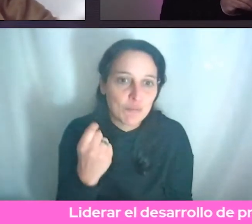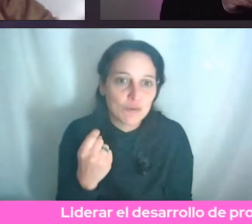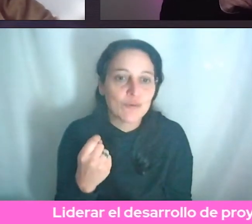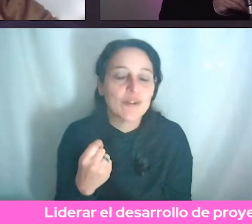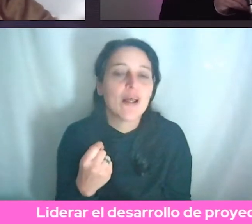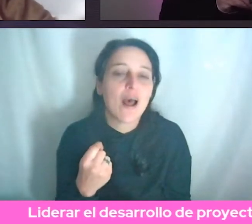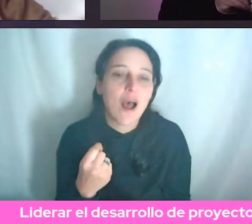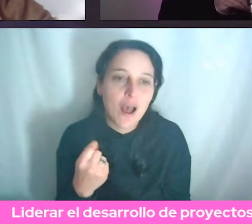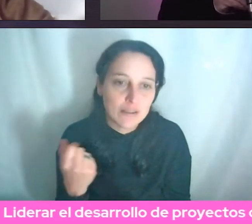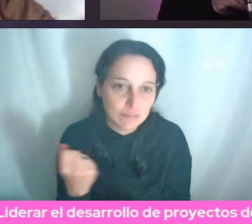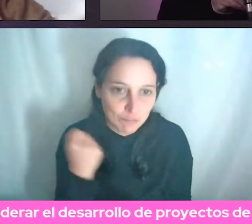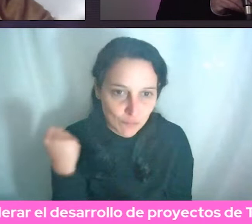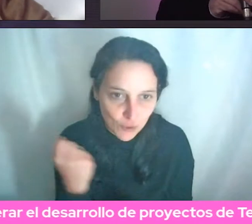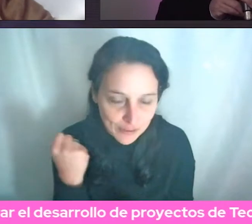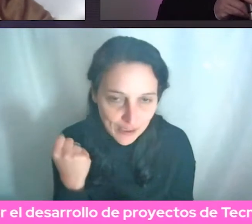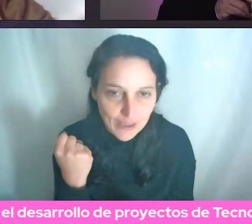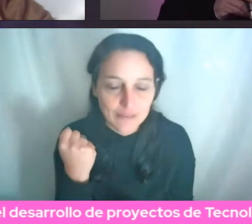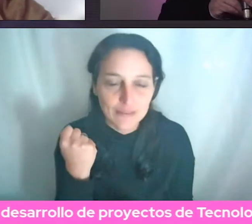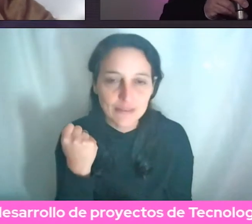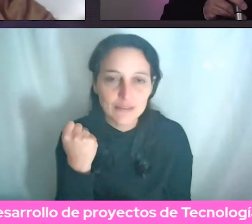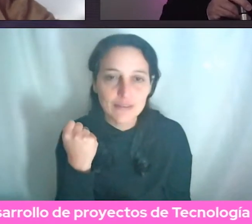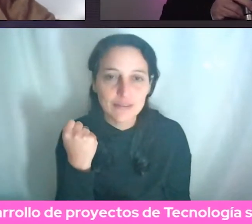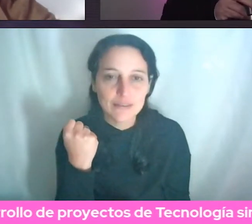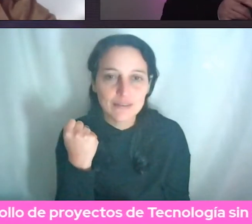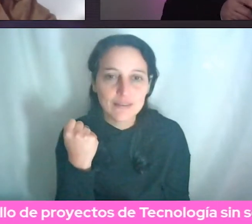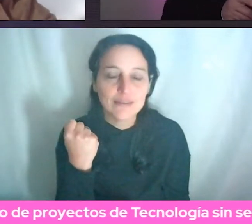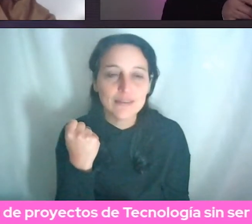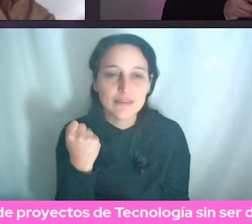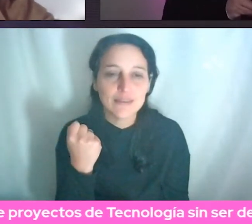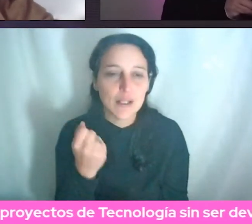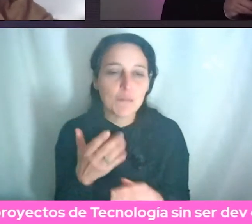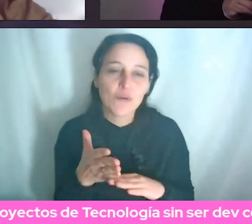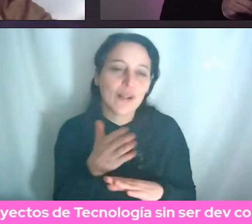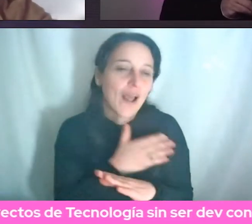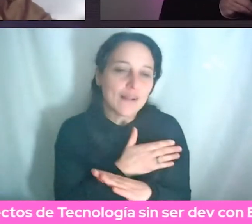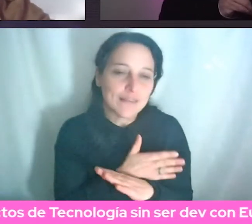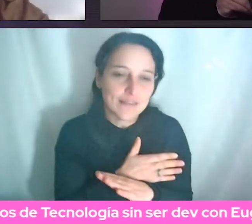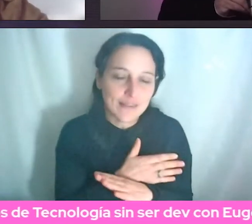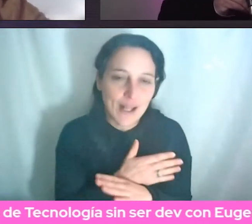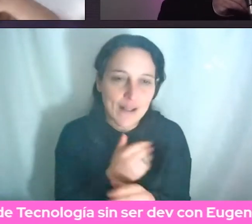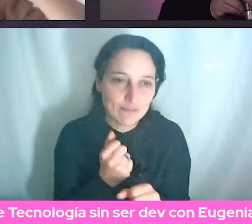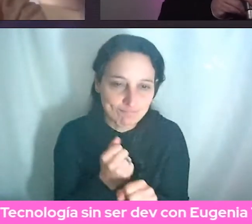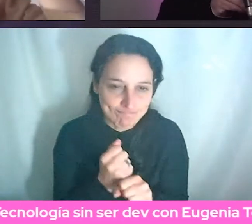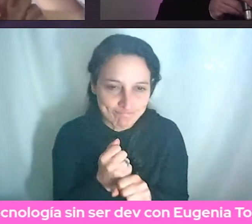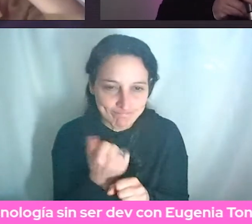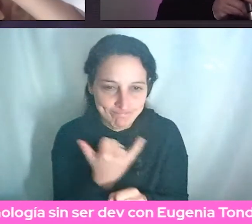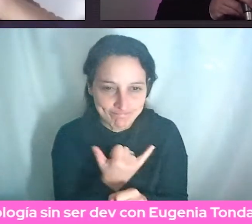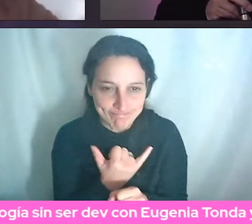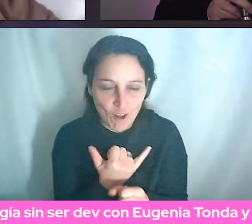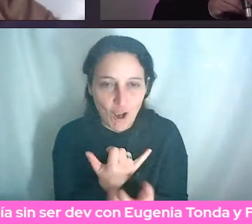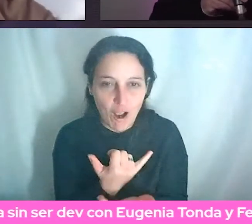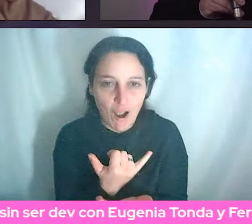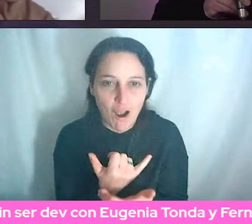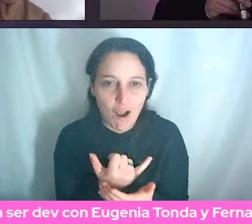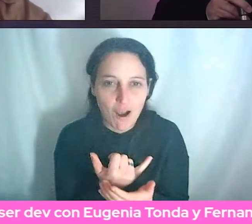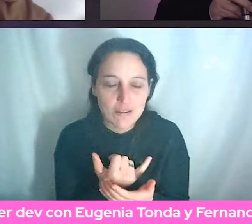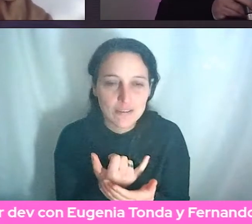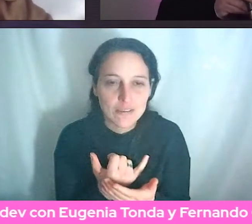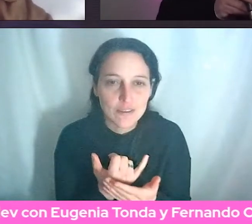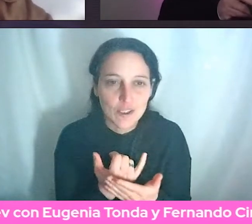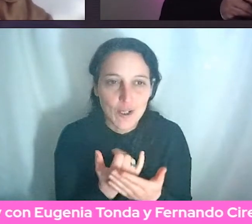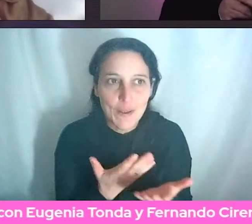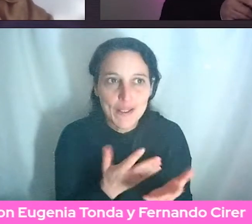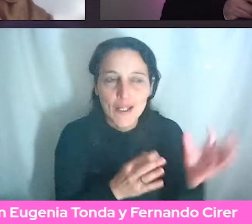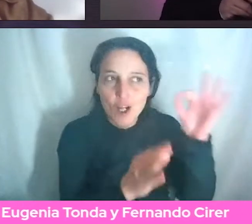expertise atrás dentro de Civic House muy grande y eso permite que cualquier proyecto pueda